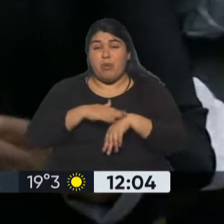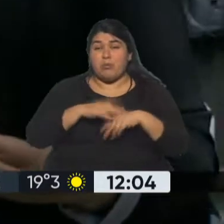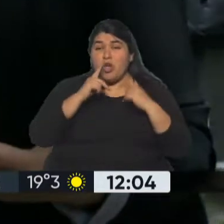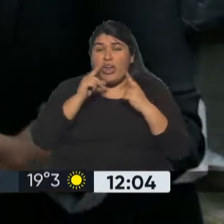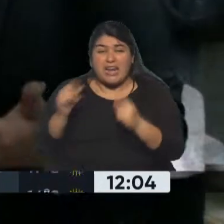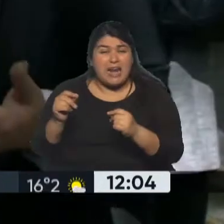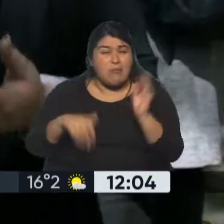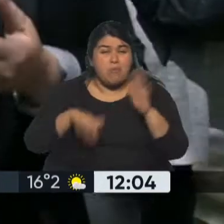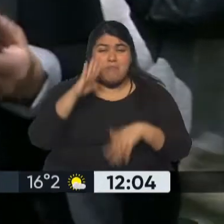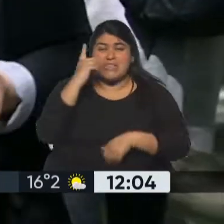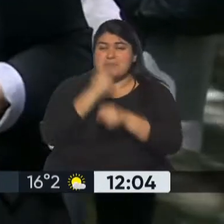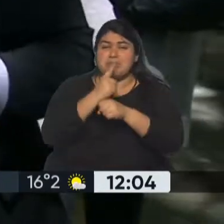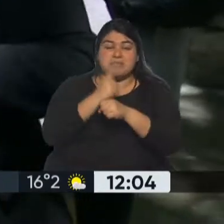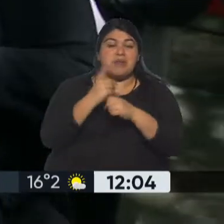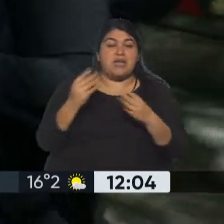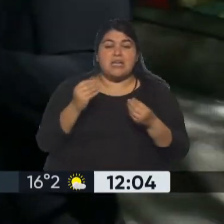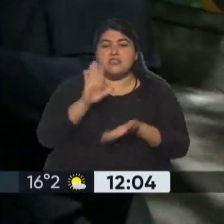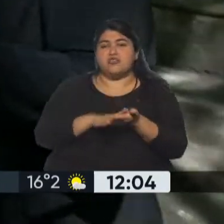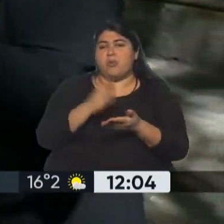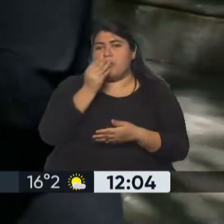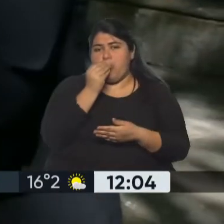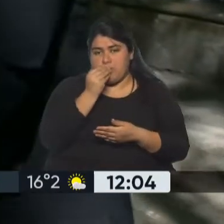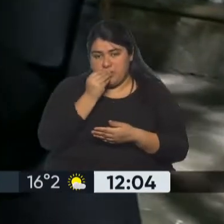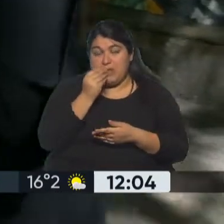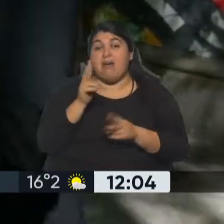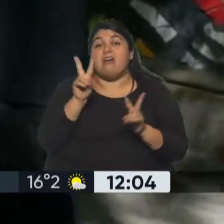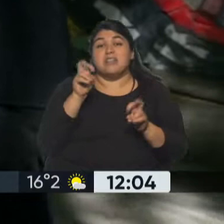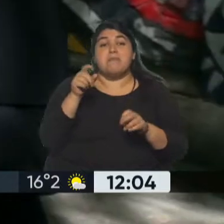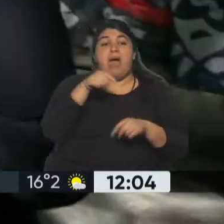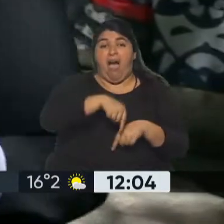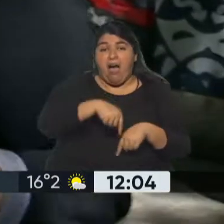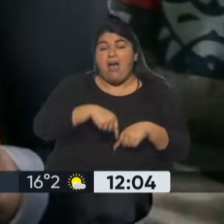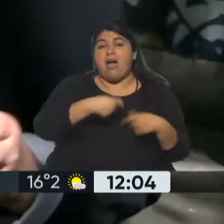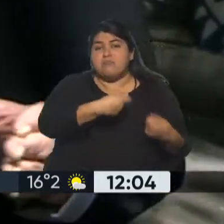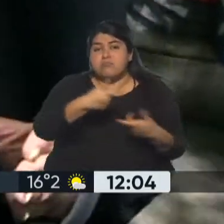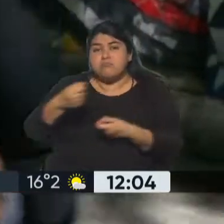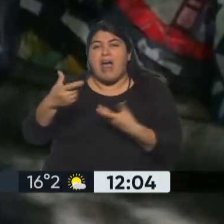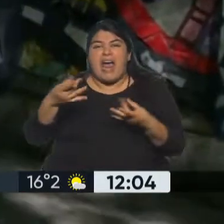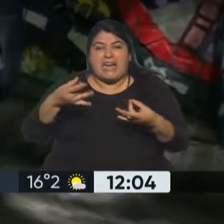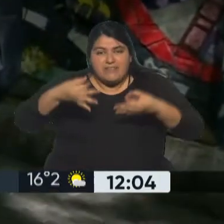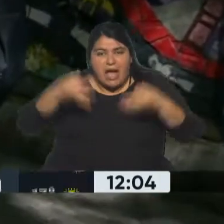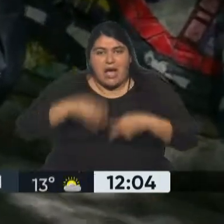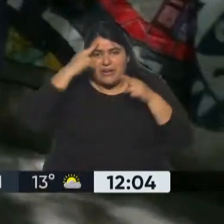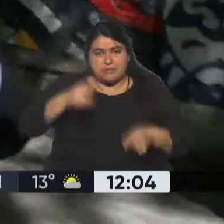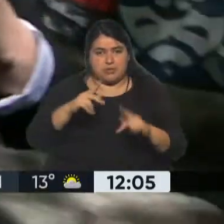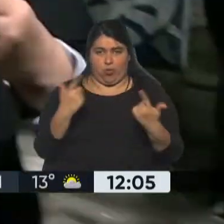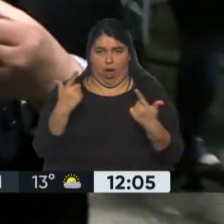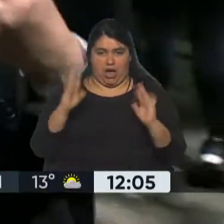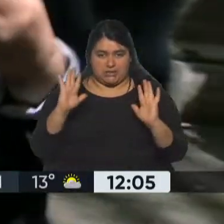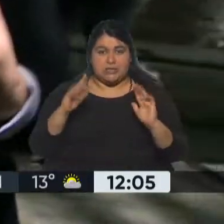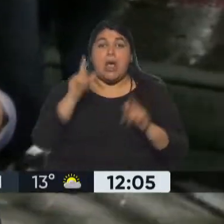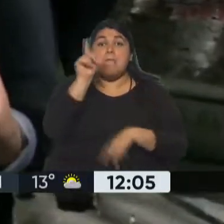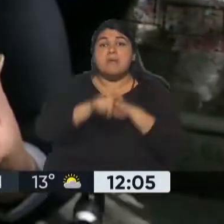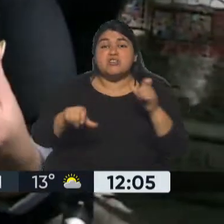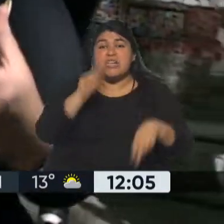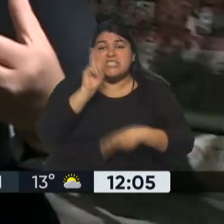son principales, que tienen que ver con las viandas que, por ejemplo, no se respetan, no solo en la calidad, sino, por ejemplo, las personas que son celíacas no